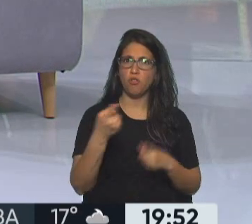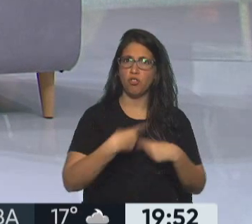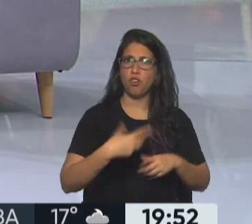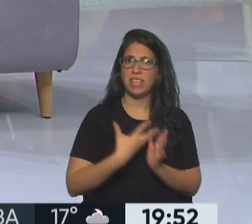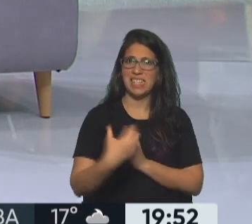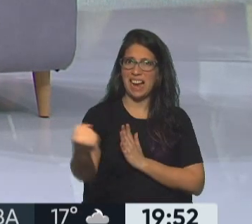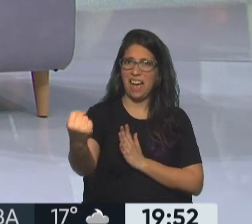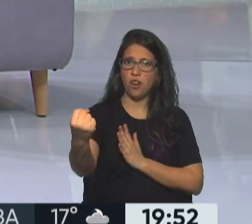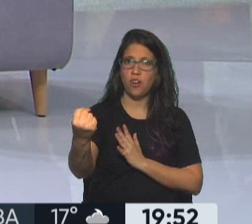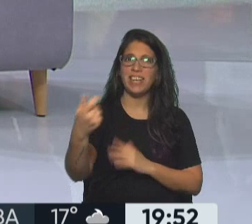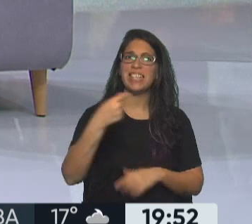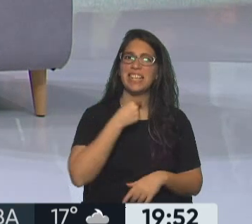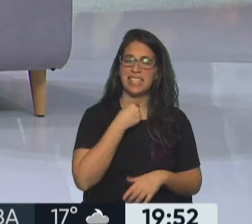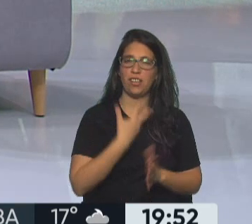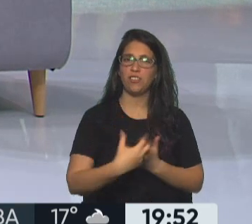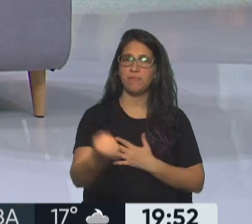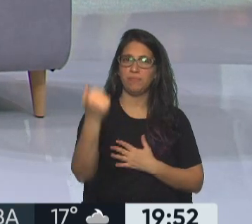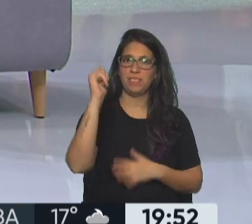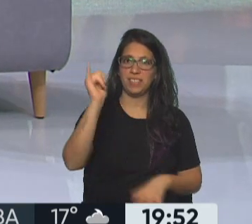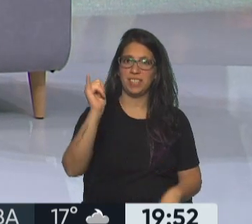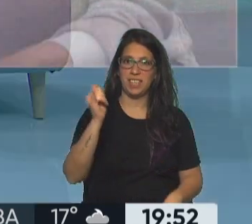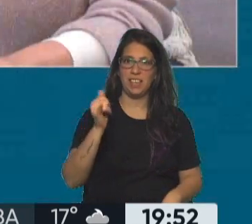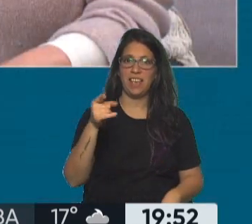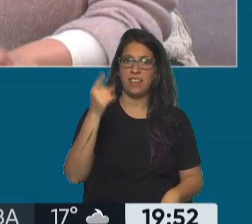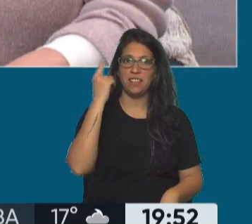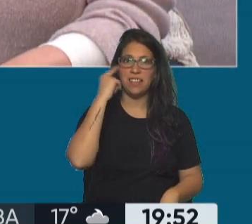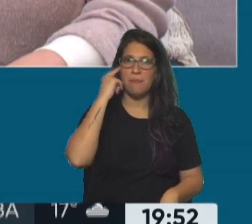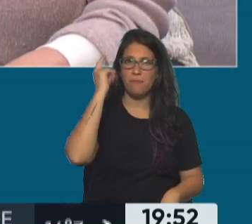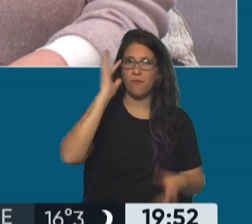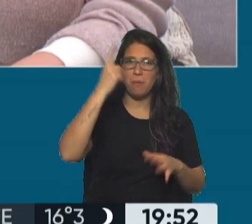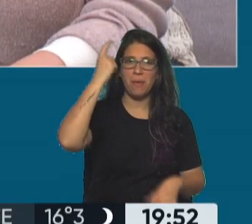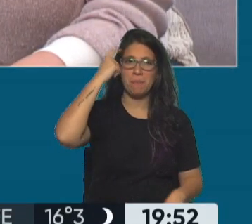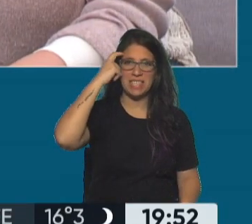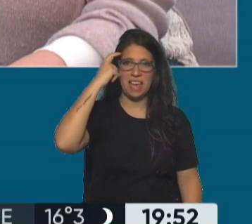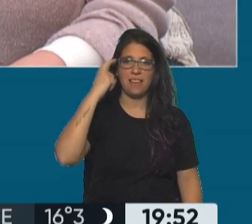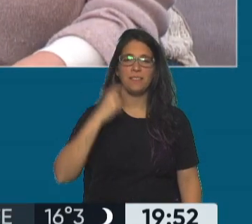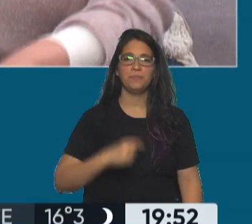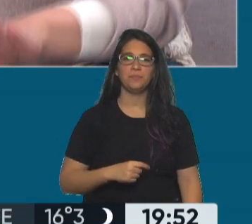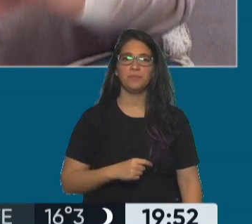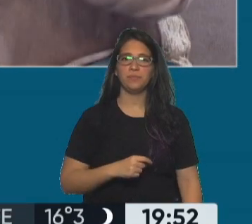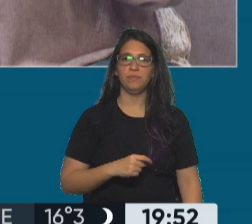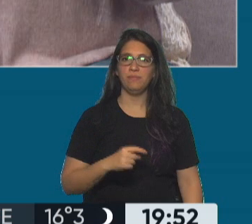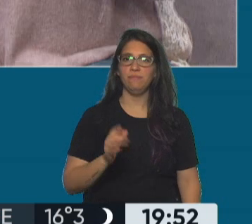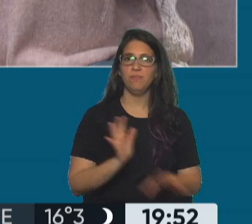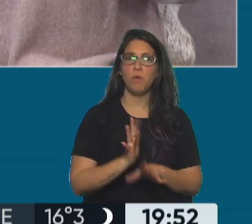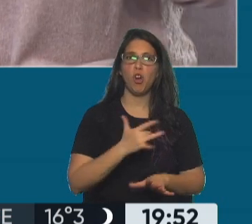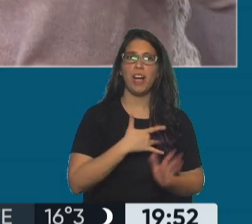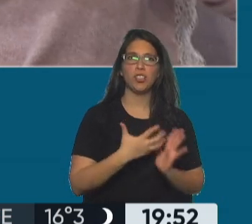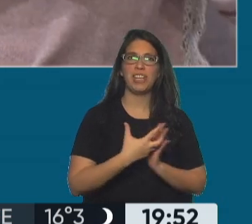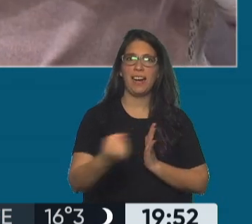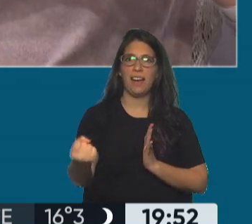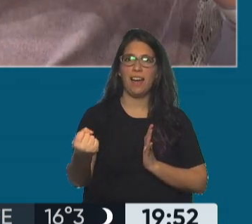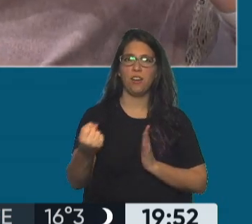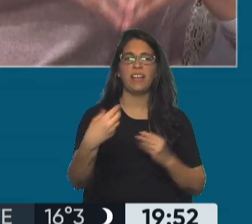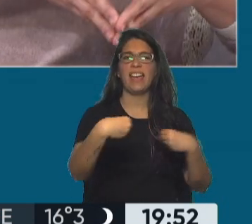No, lo han intentado. Digo, en esta lógica, ¿no? Mirá vos, qué locura. Pero vos pensás... Te han arrancado el corazón, quédate